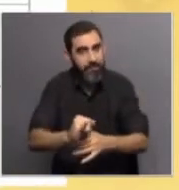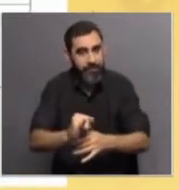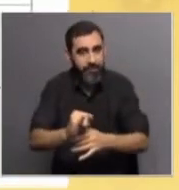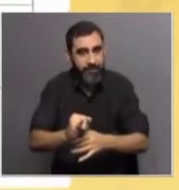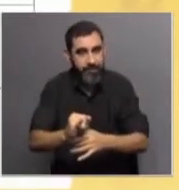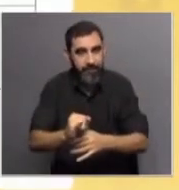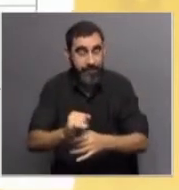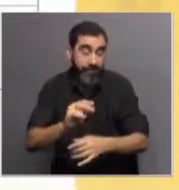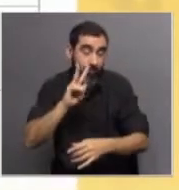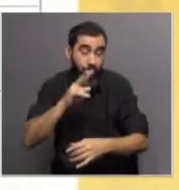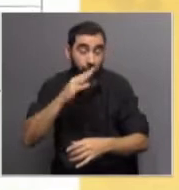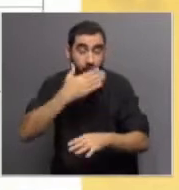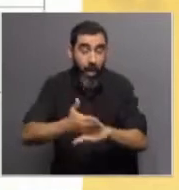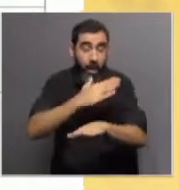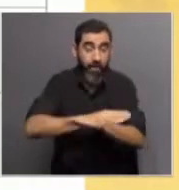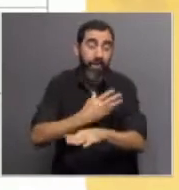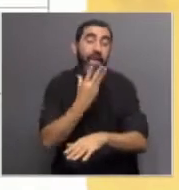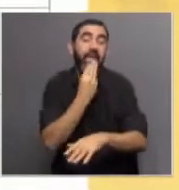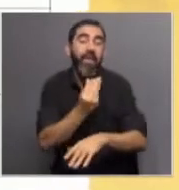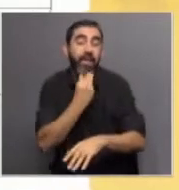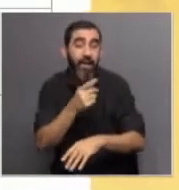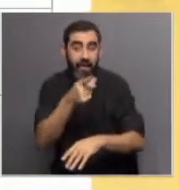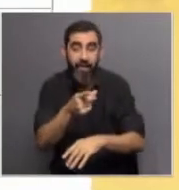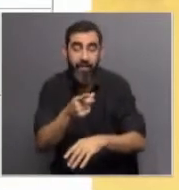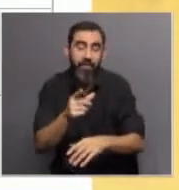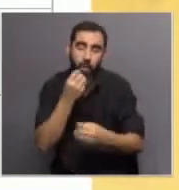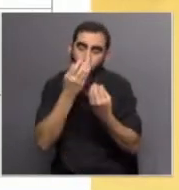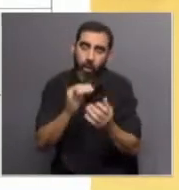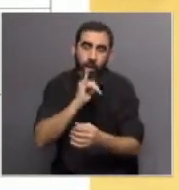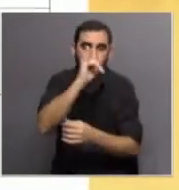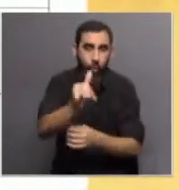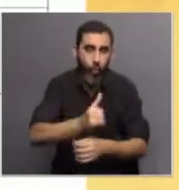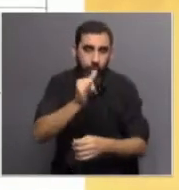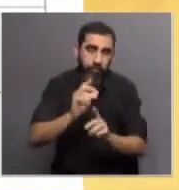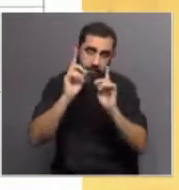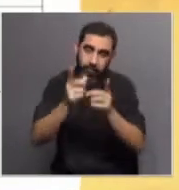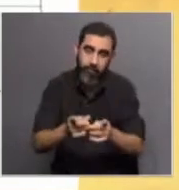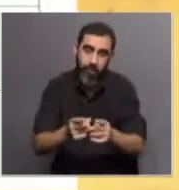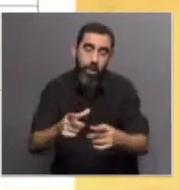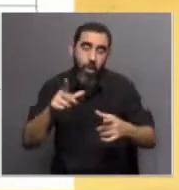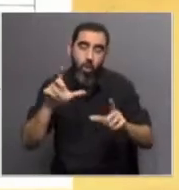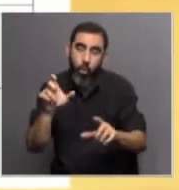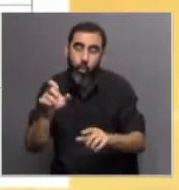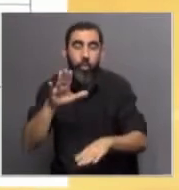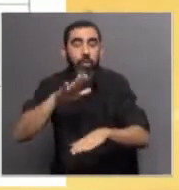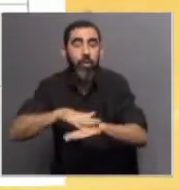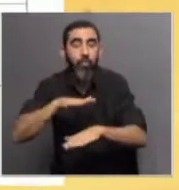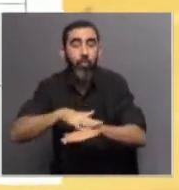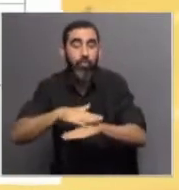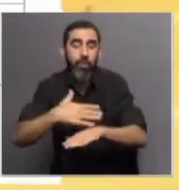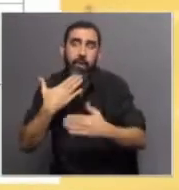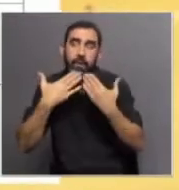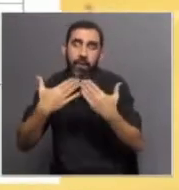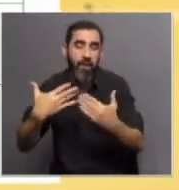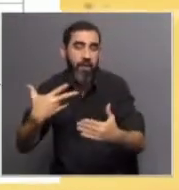que se veía en la gráfica anterior en Israel, y esto sin duda es una buena noticia, y sin duda el responsable es la